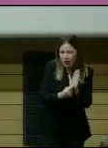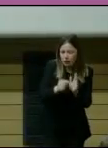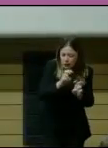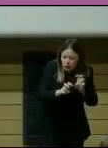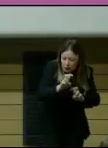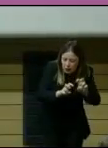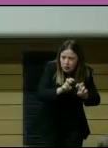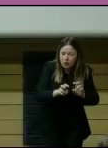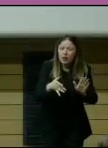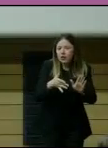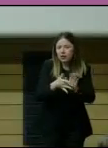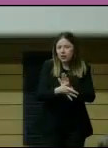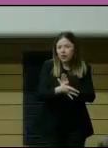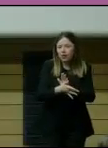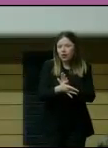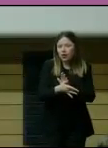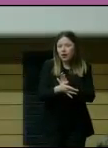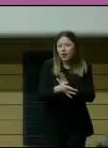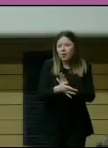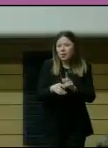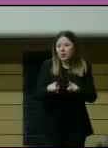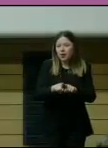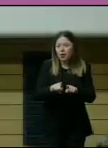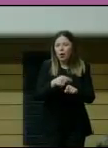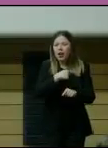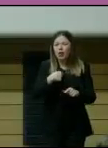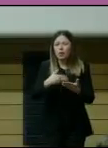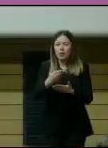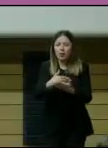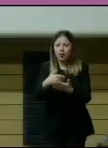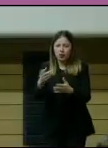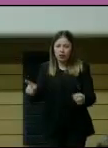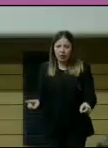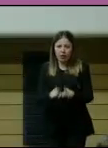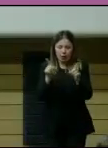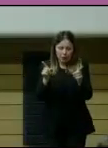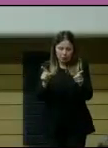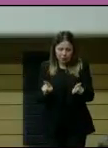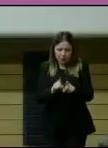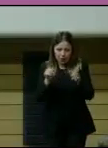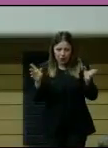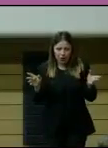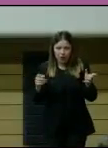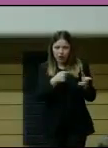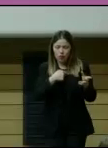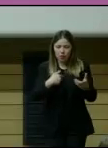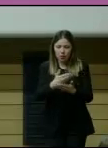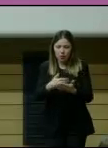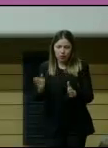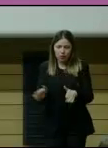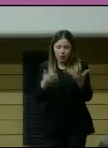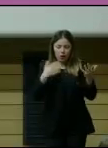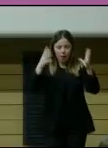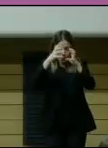La anécdota me llamó. Como veis, no he puesto nombres de periódicos, da igual, ahora iba a decir el nombre de periódico, da igual, nombres de periódicos. Ya